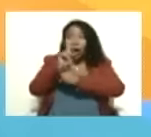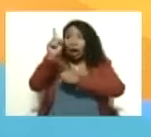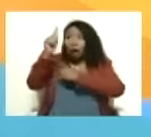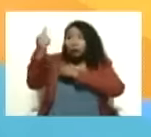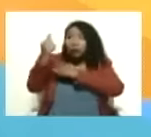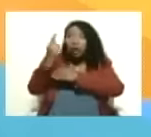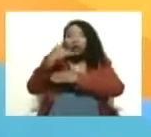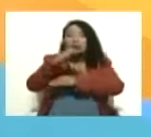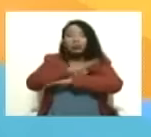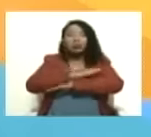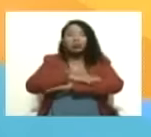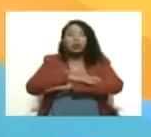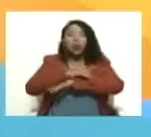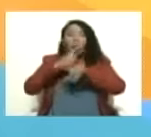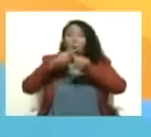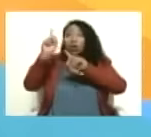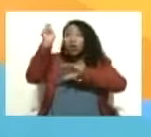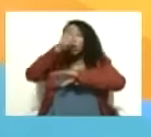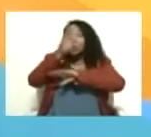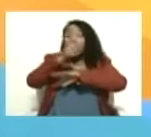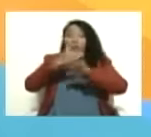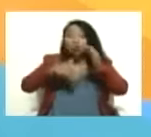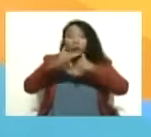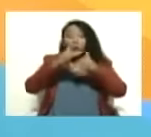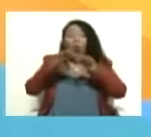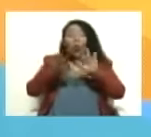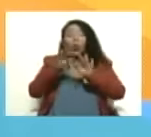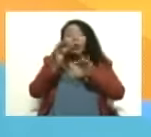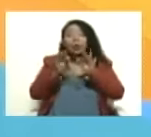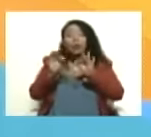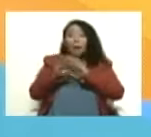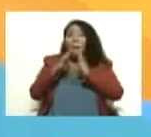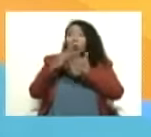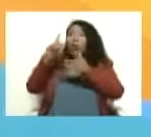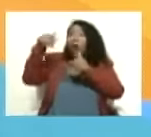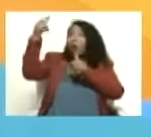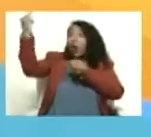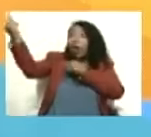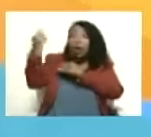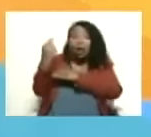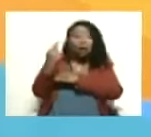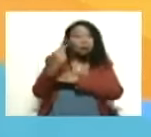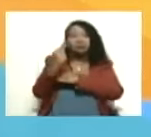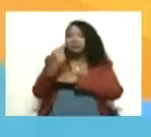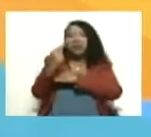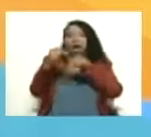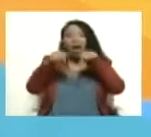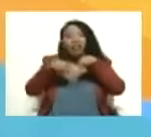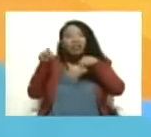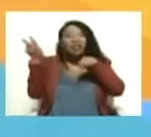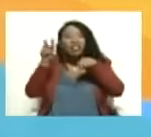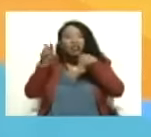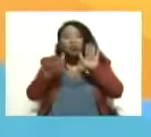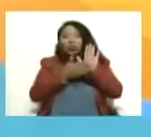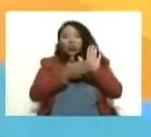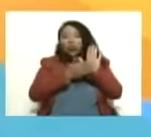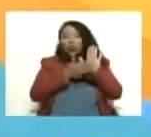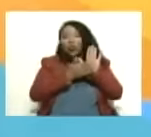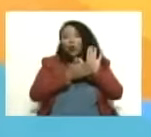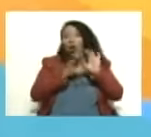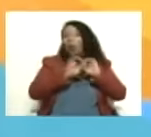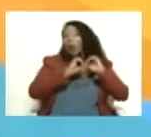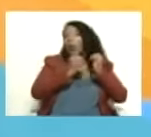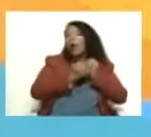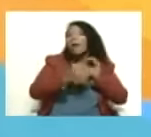otro tribunal en el planeta y ya el tribunal supremo de justicia de Venezuela su sala